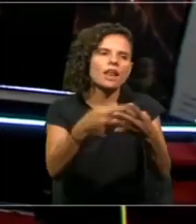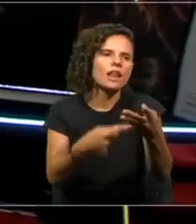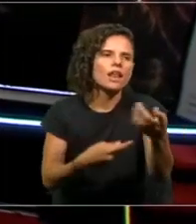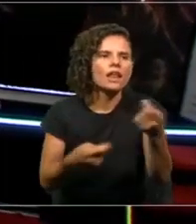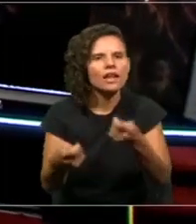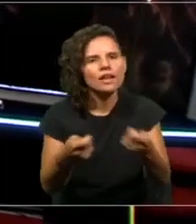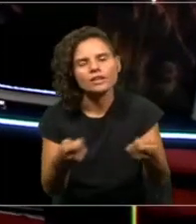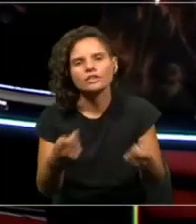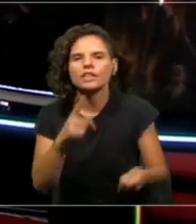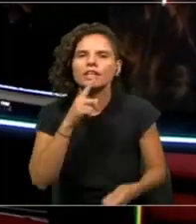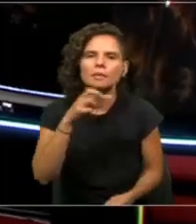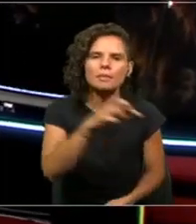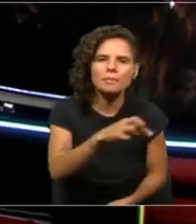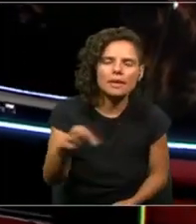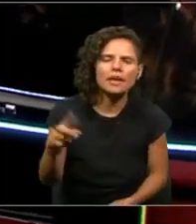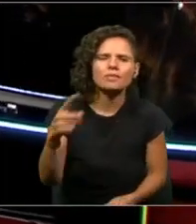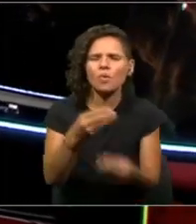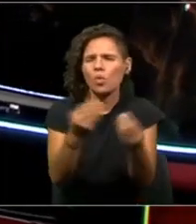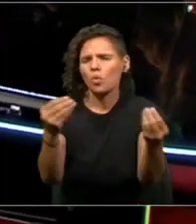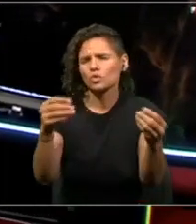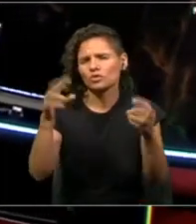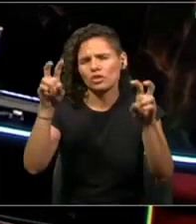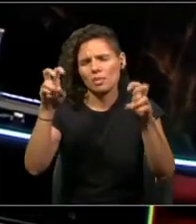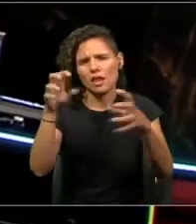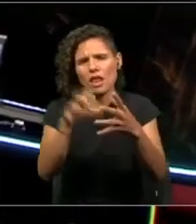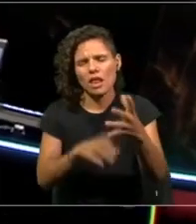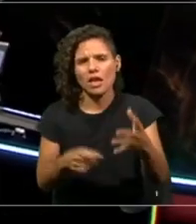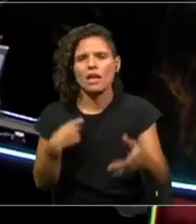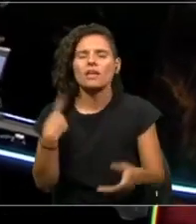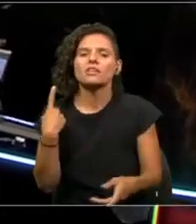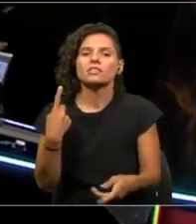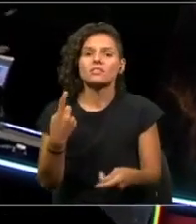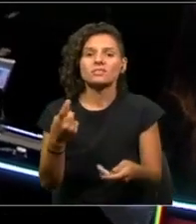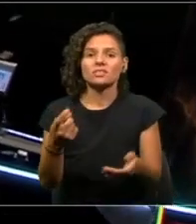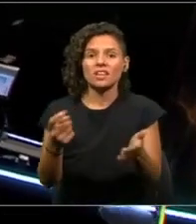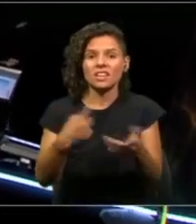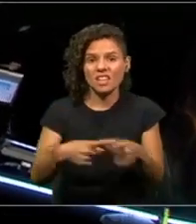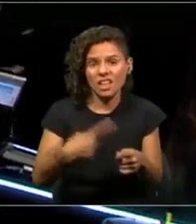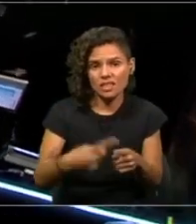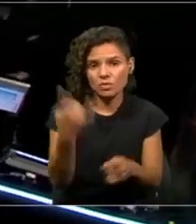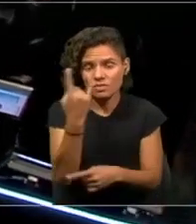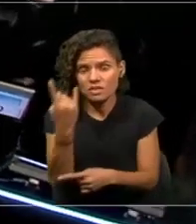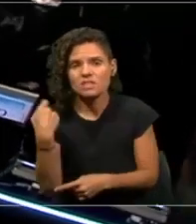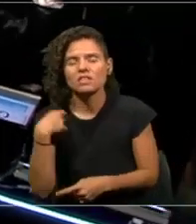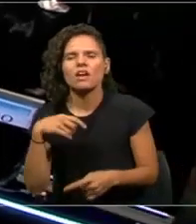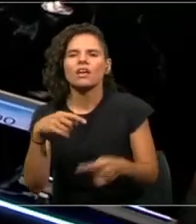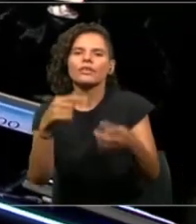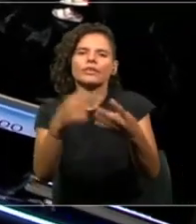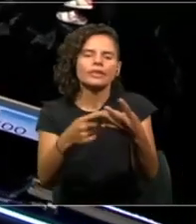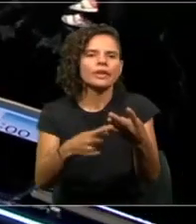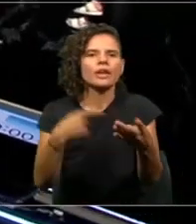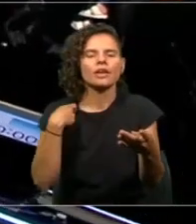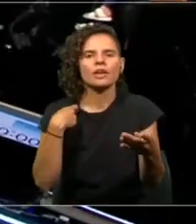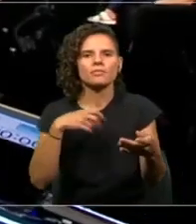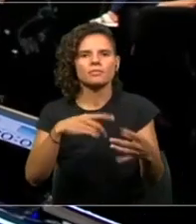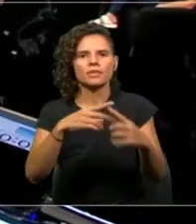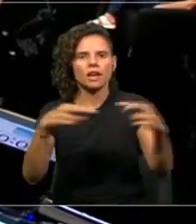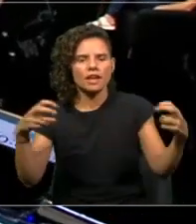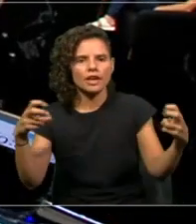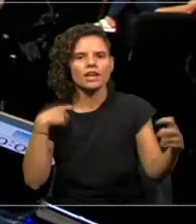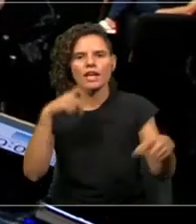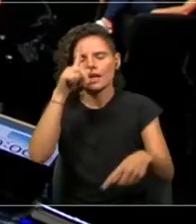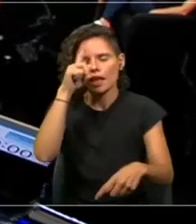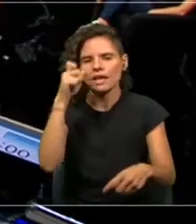etc. Fíjense todas las cosas, ¿ya? CAE, caso Rix, caso Penta, caso Tsokimich, medidor inteligente, pedofilia en la